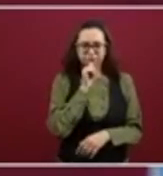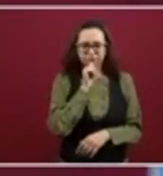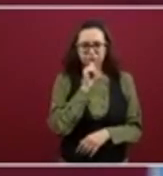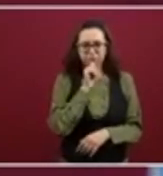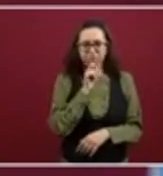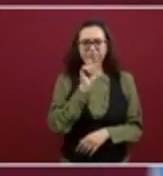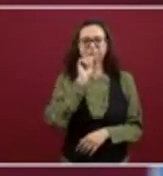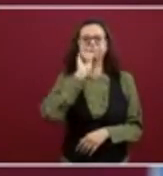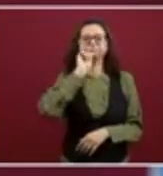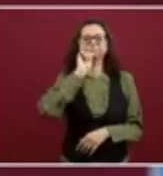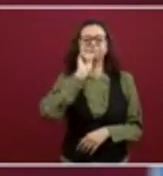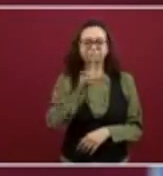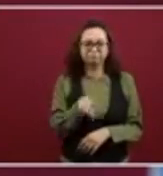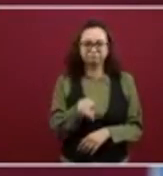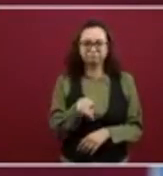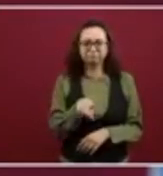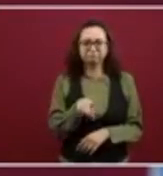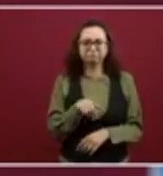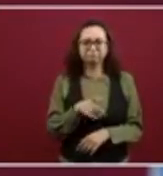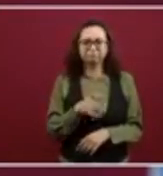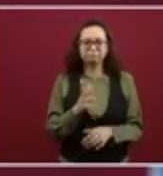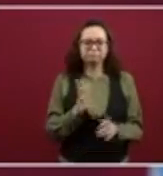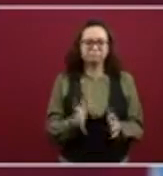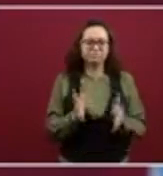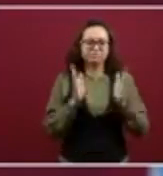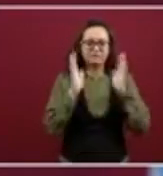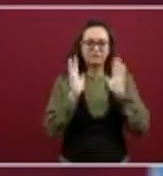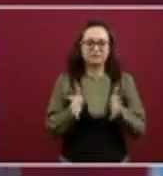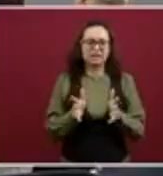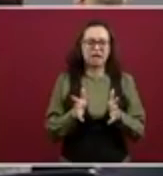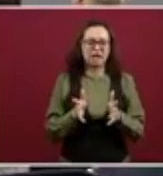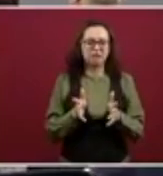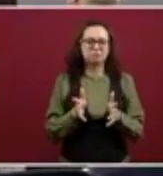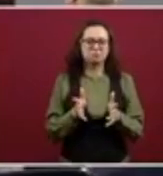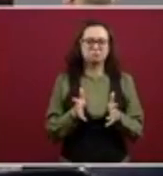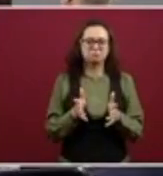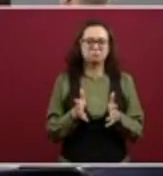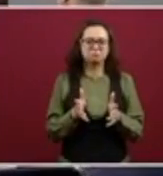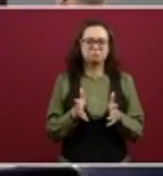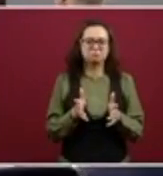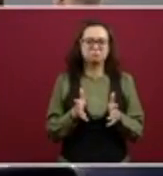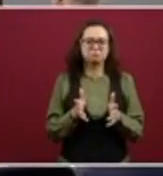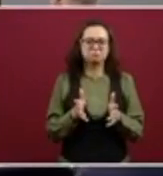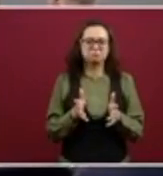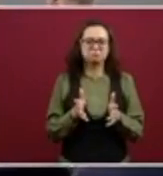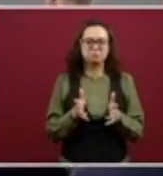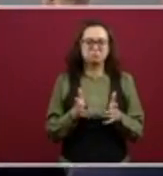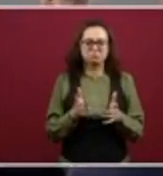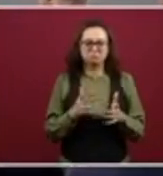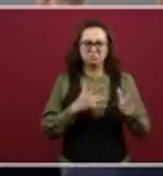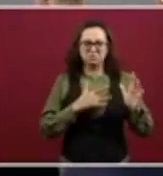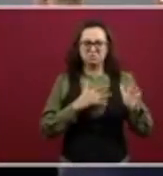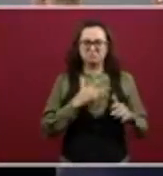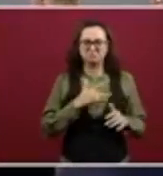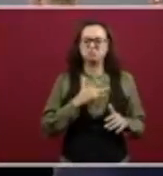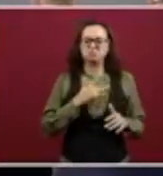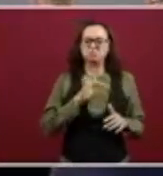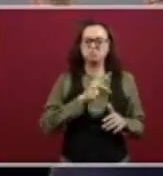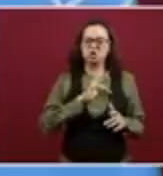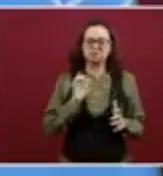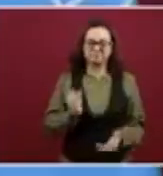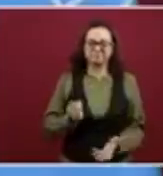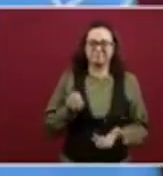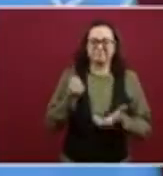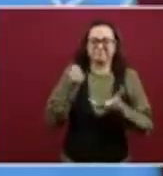Inclusive ya hay hasta un compromiso de inversión para